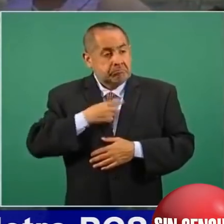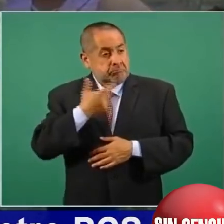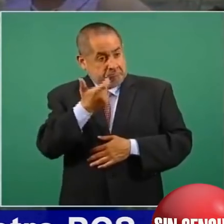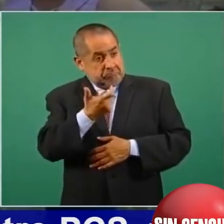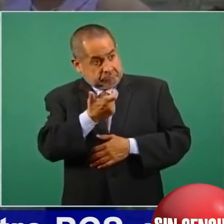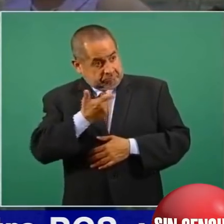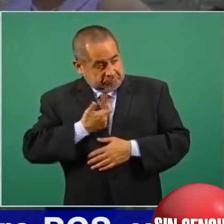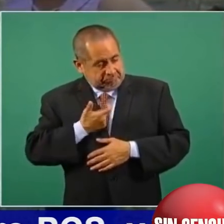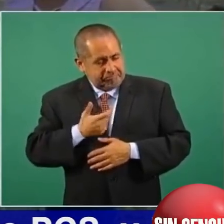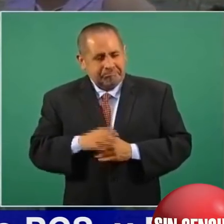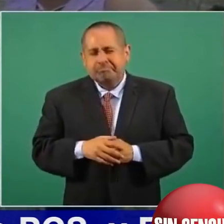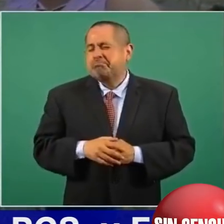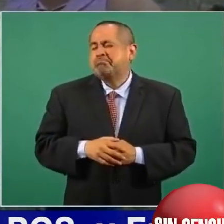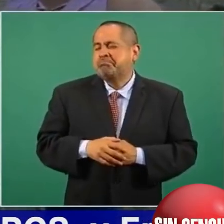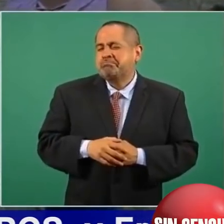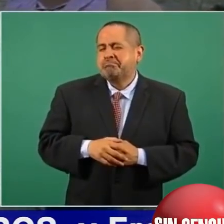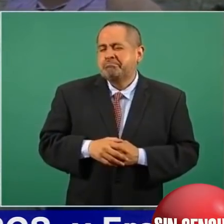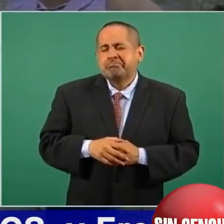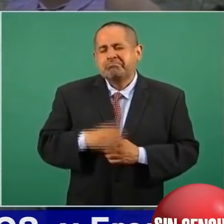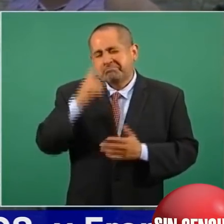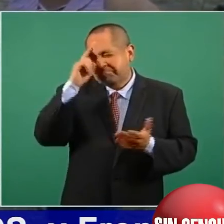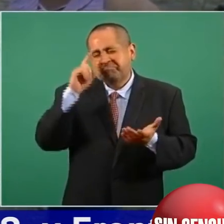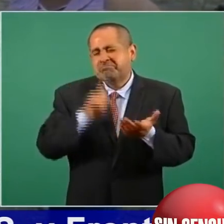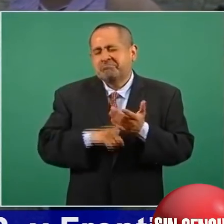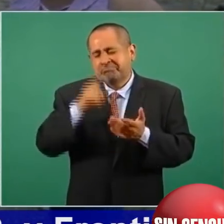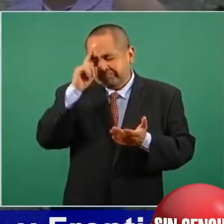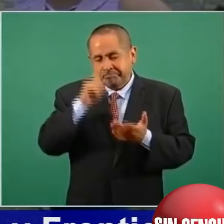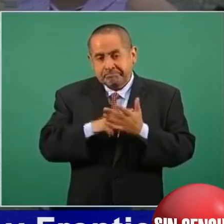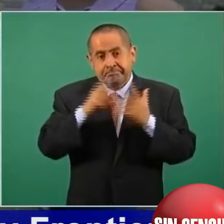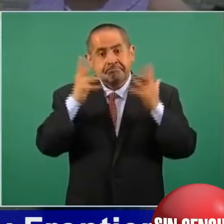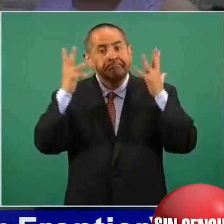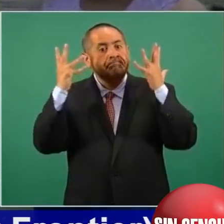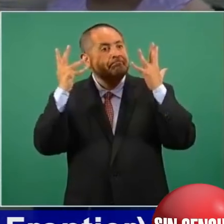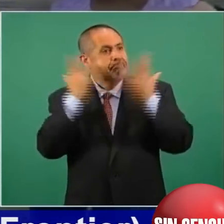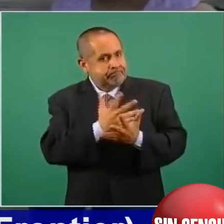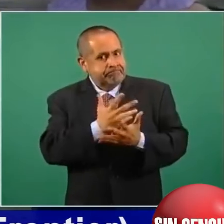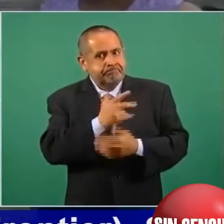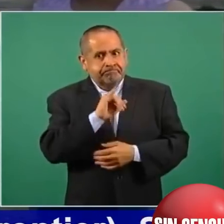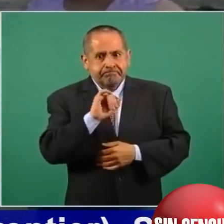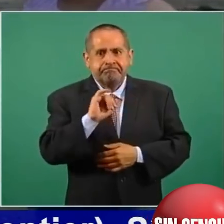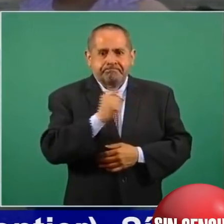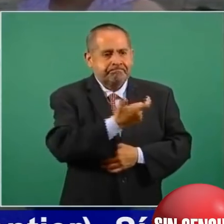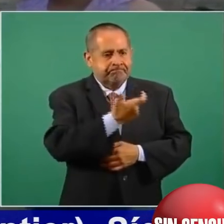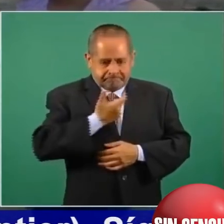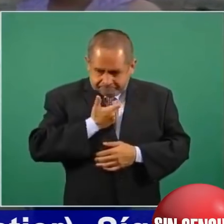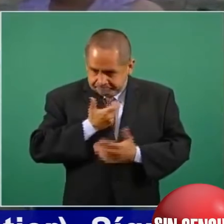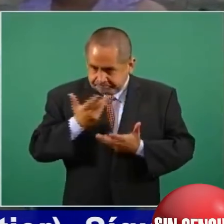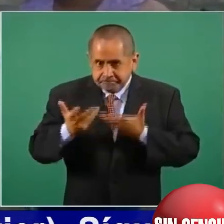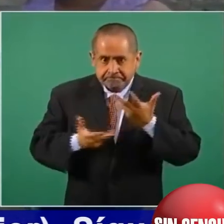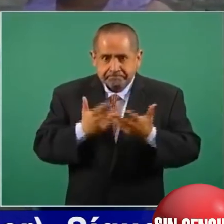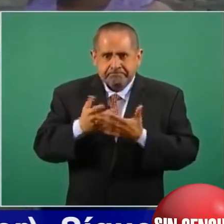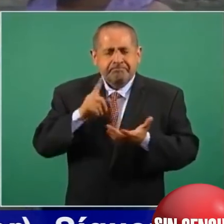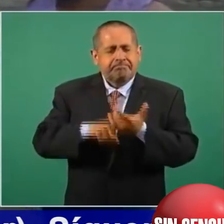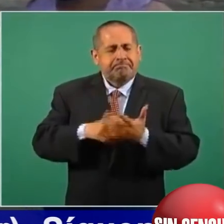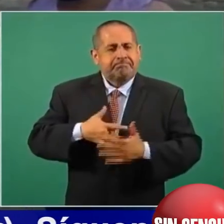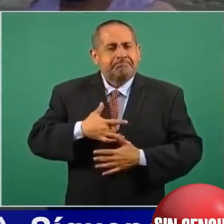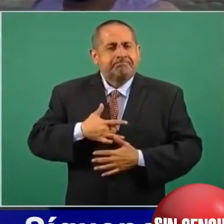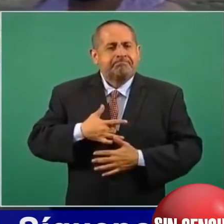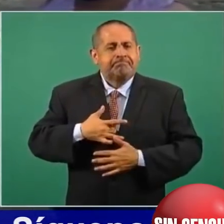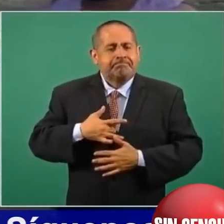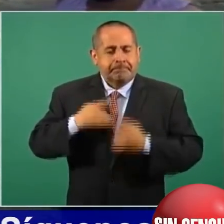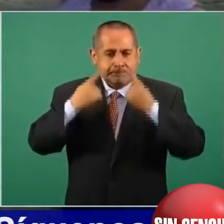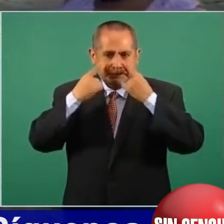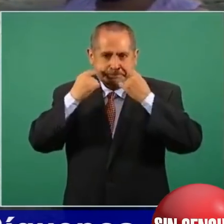apoyo, dijimos, no nos la creíamos, y ya que nos llegó el dinero, y yo me siento